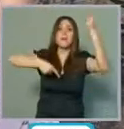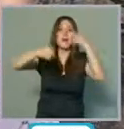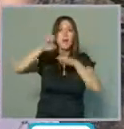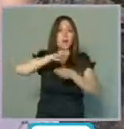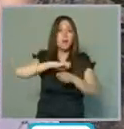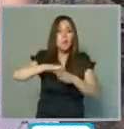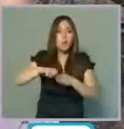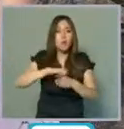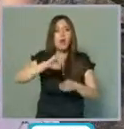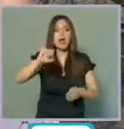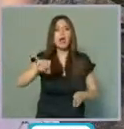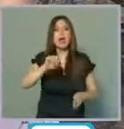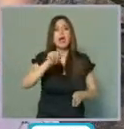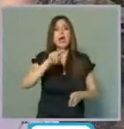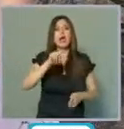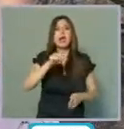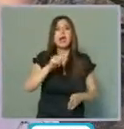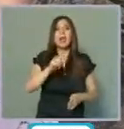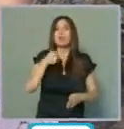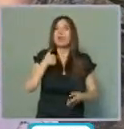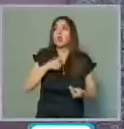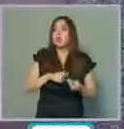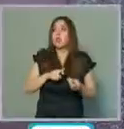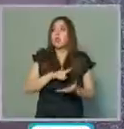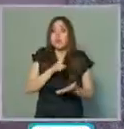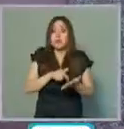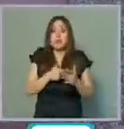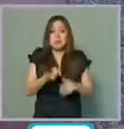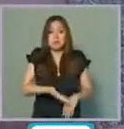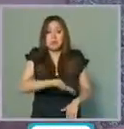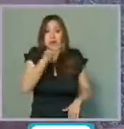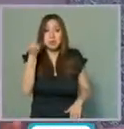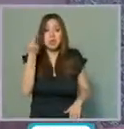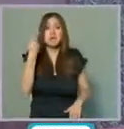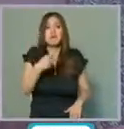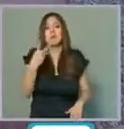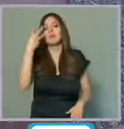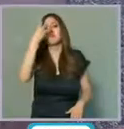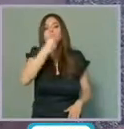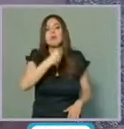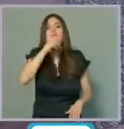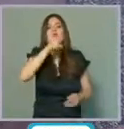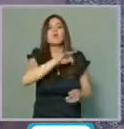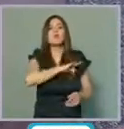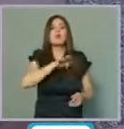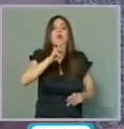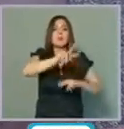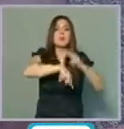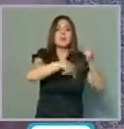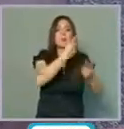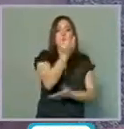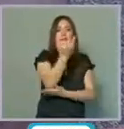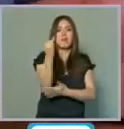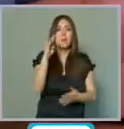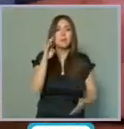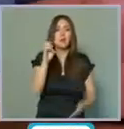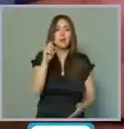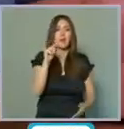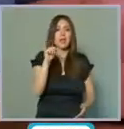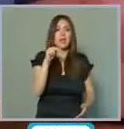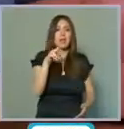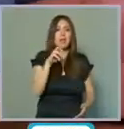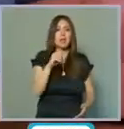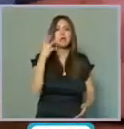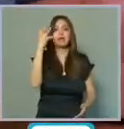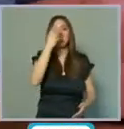Aunque no sean de acá, Y no lo, lo y sé. lo que vamos, y todo lo que no sabemos que existe y vamos a poder ver en el jardín botánico es que de verdad va a ser un gran espectáculo.